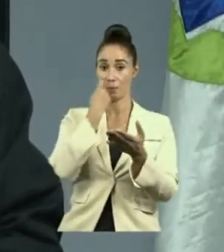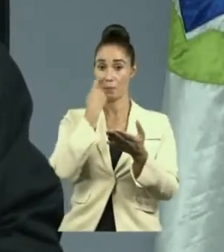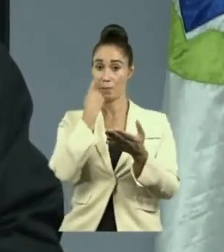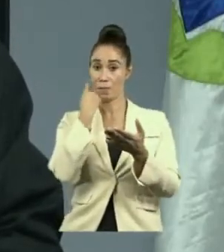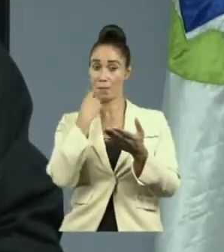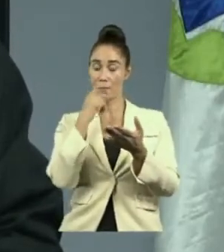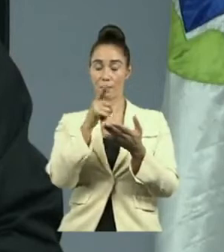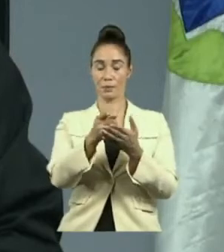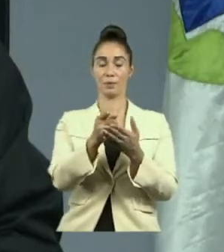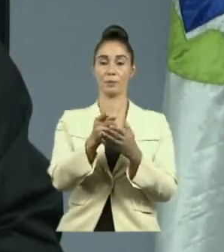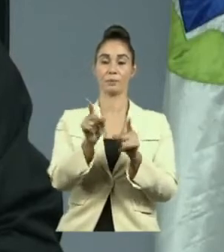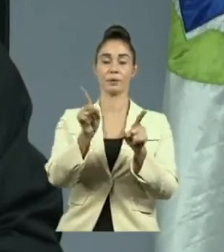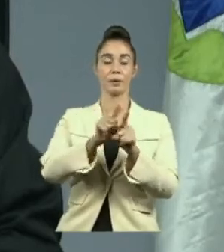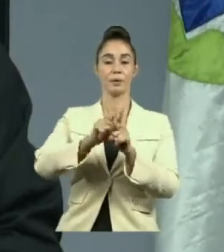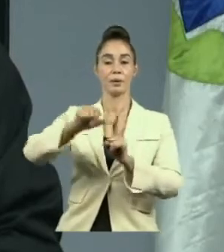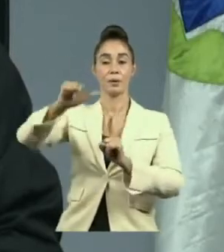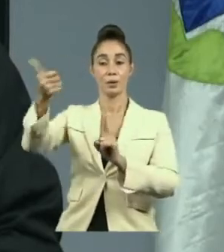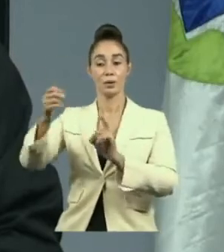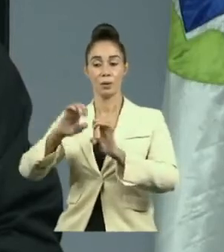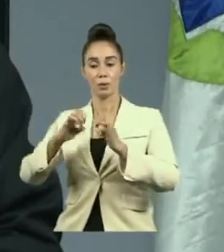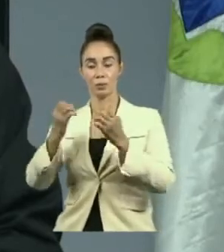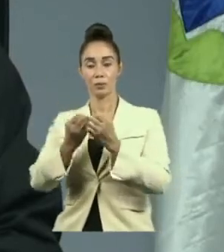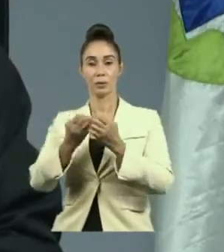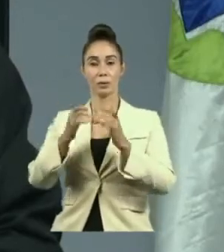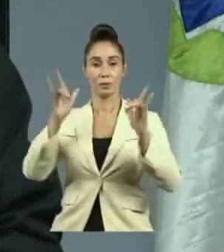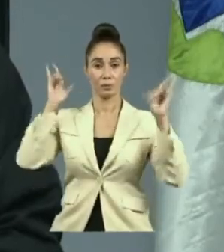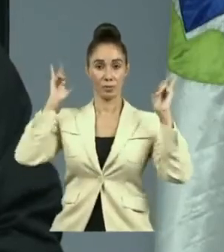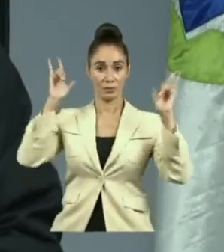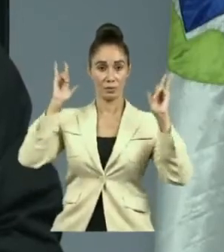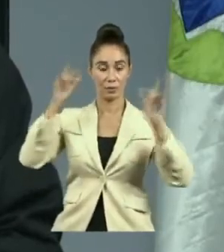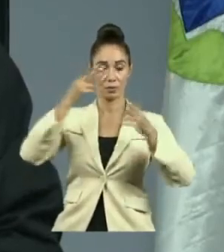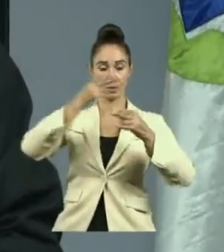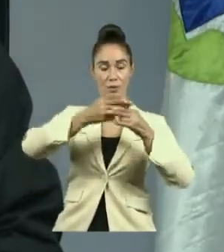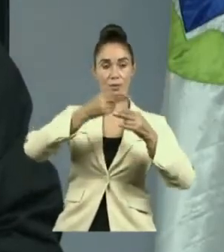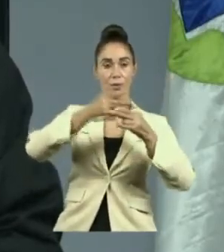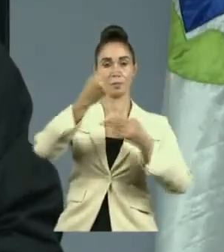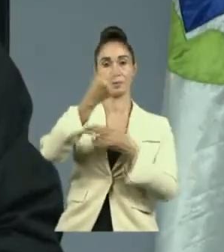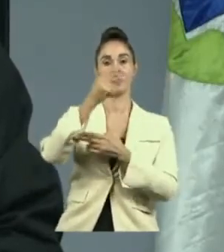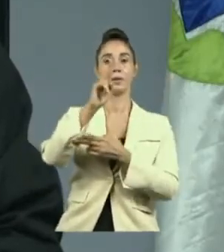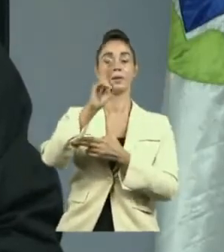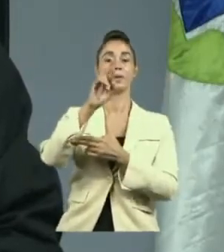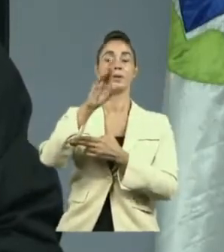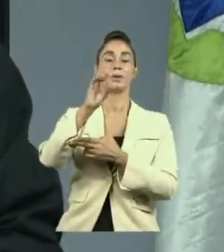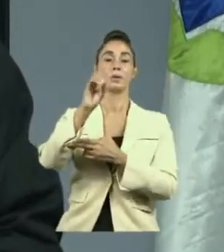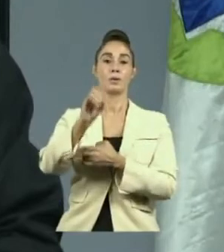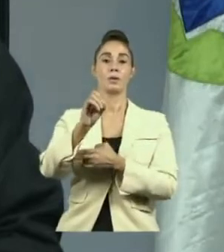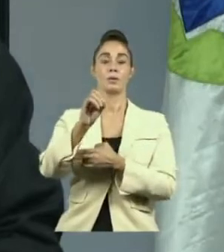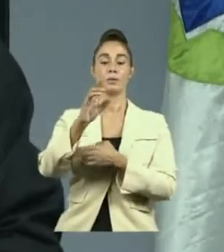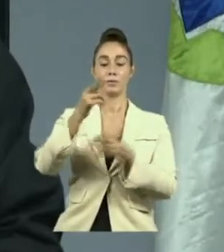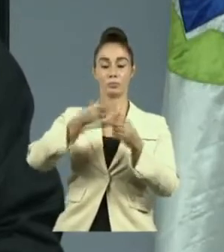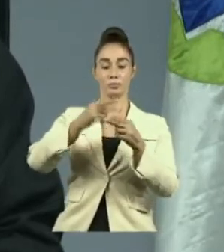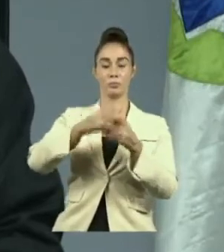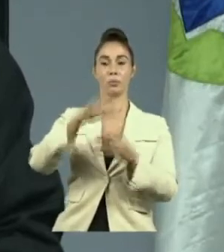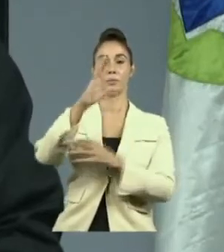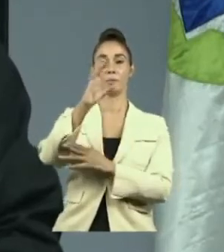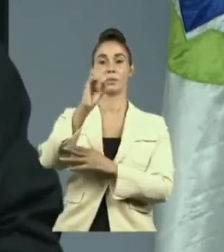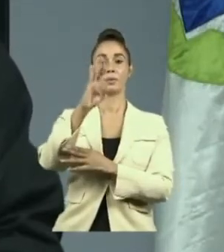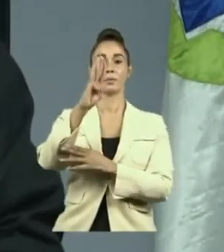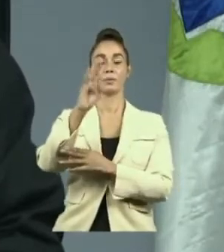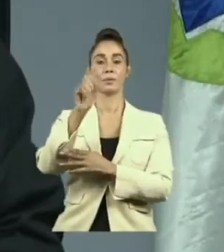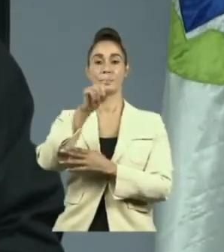igualmente tenemos otro equipo en santiago en gurabo del coba z4 1800